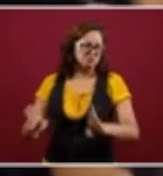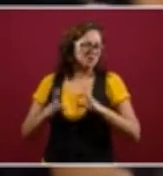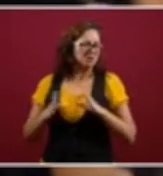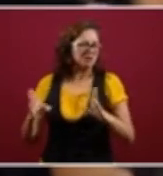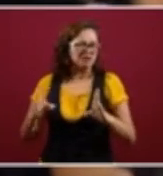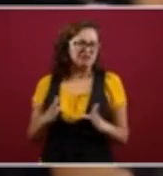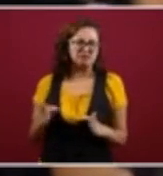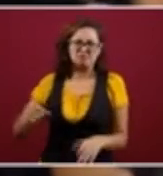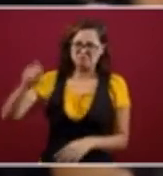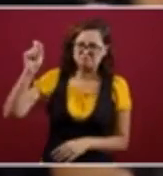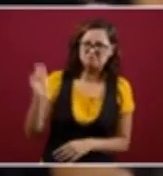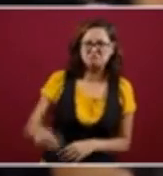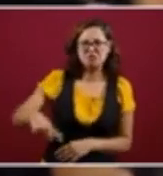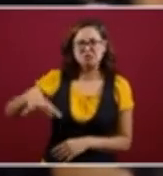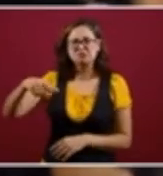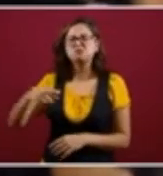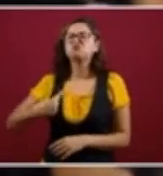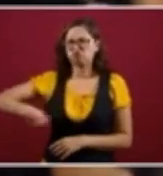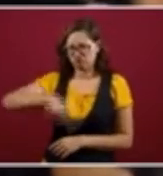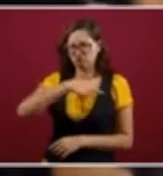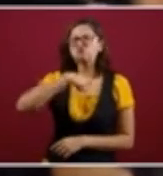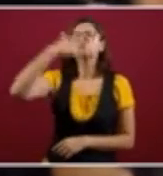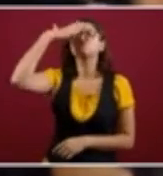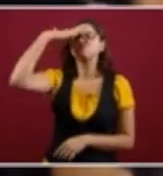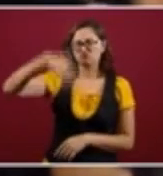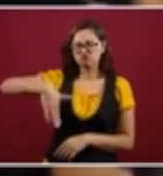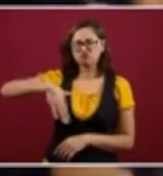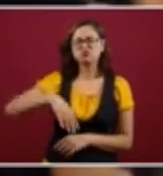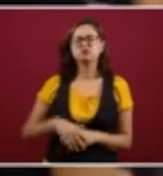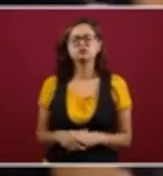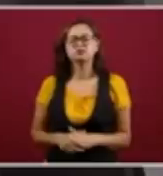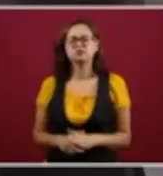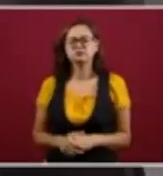mismos, lo sabemos.